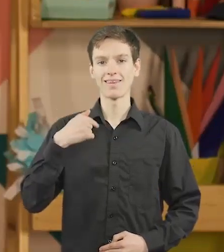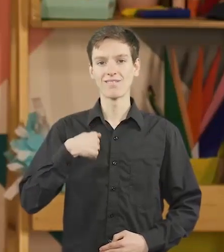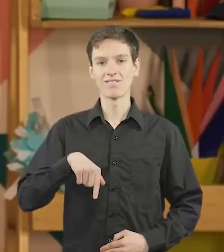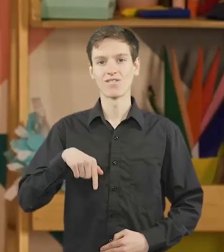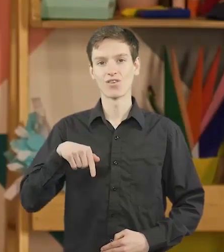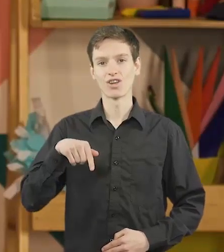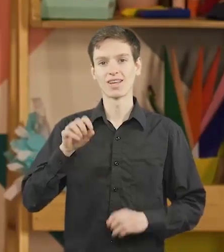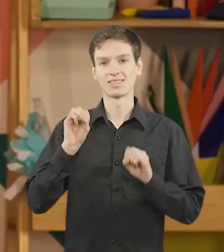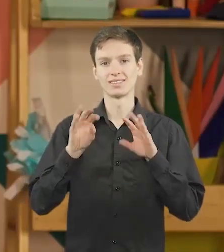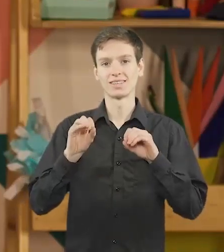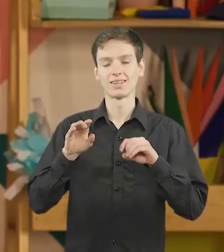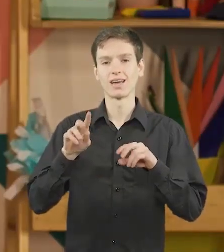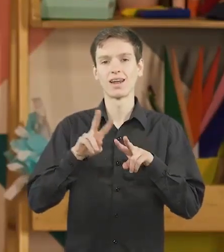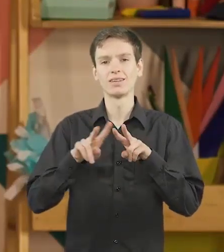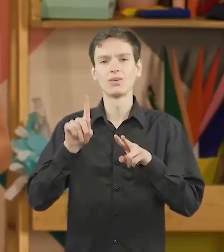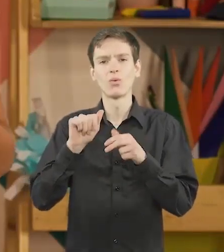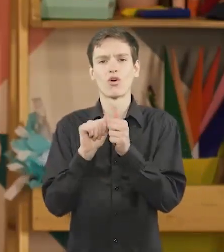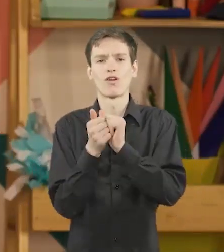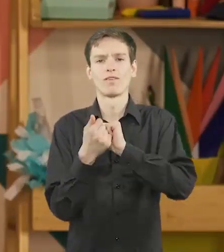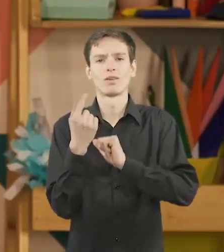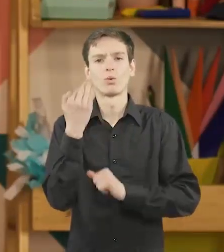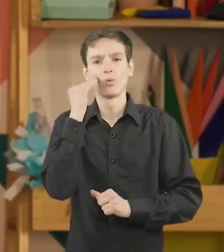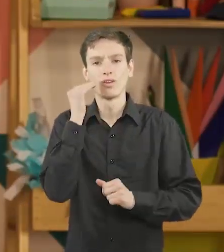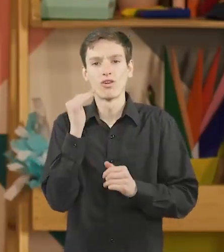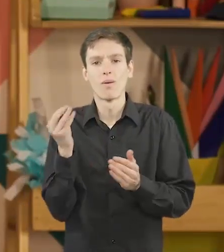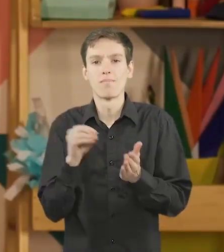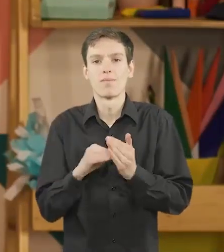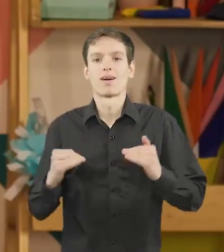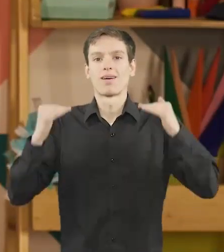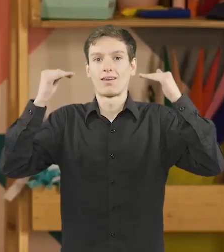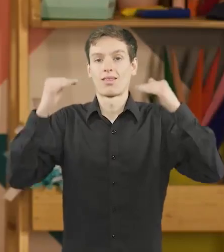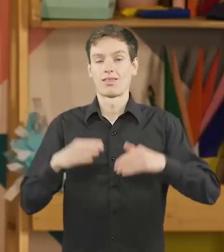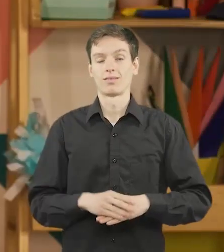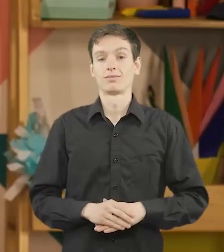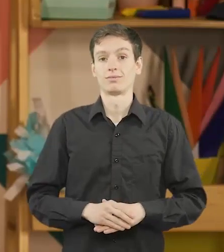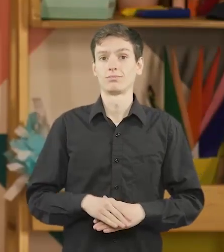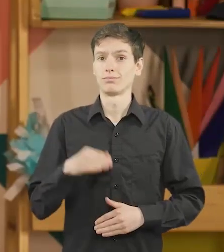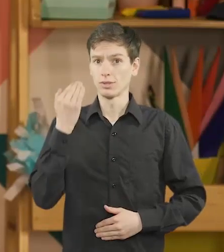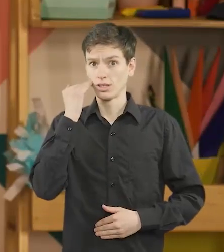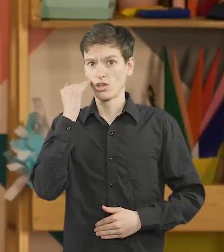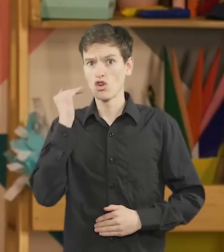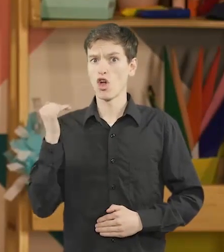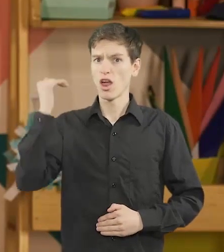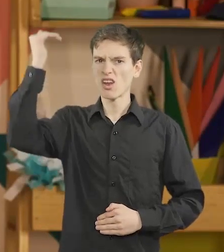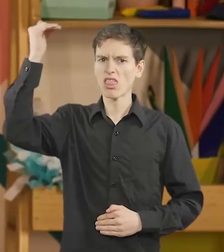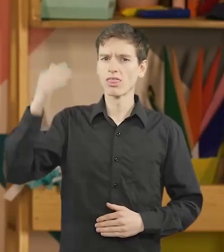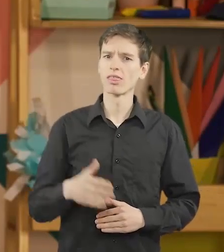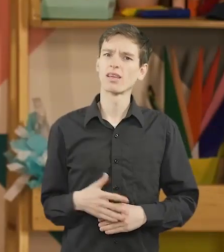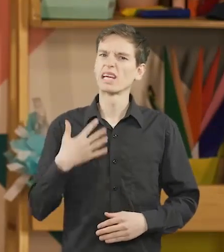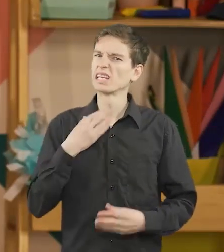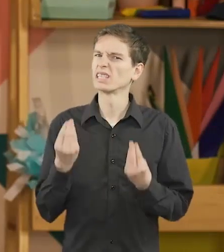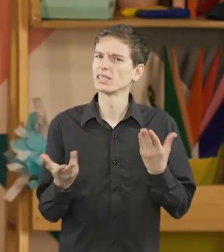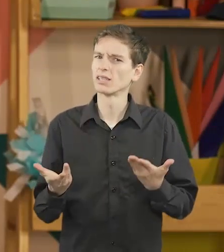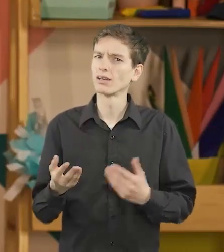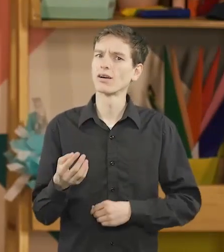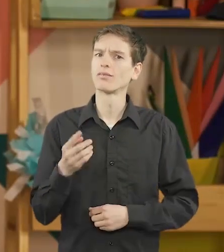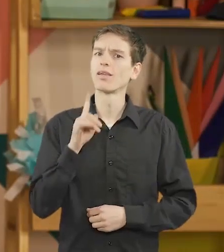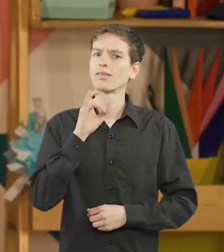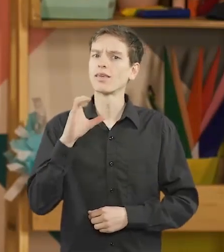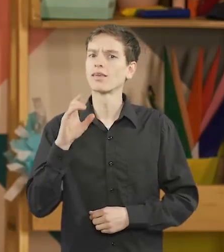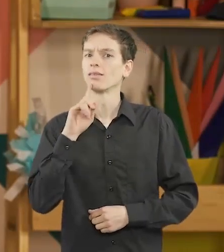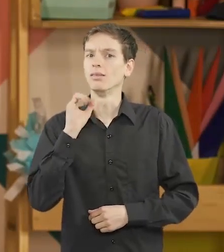y hoy te voy a enseñar a hacer algo que nos va a convertir en niños más grandes. ¿En niños grandes? Sí. ¿Qué será?